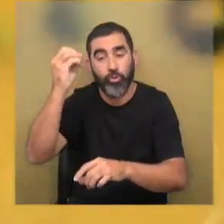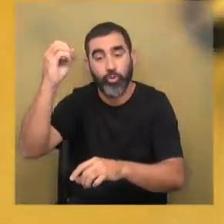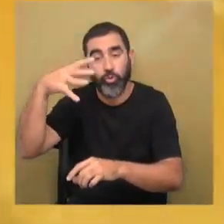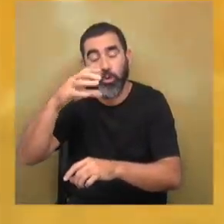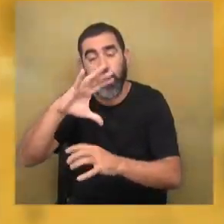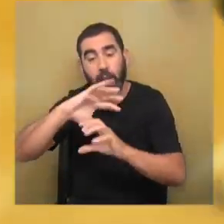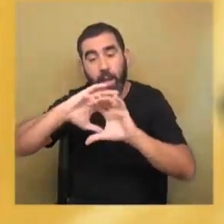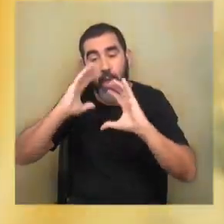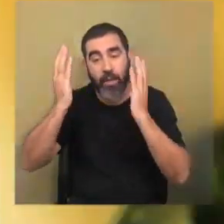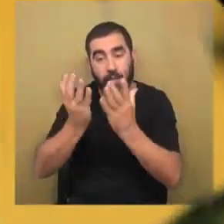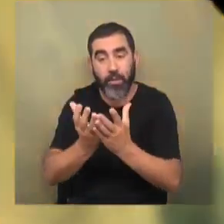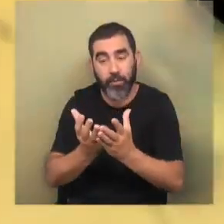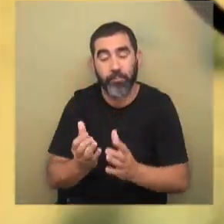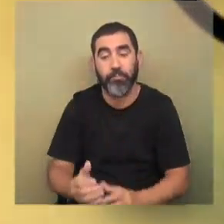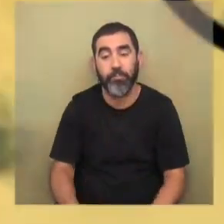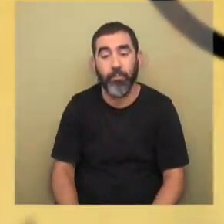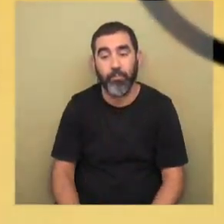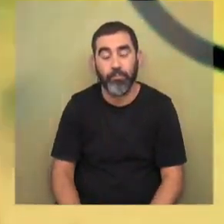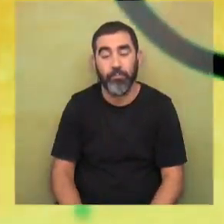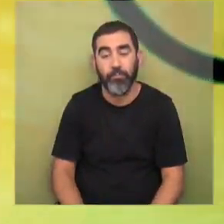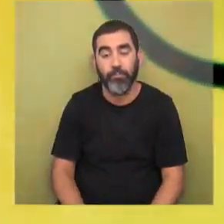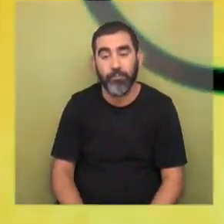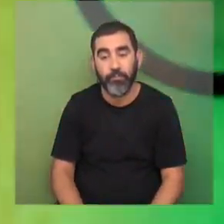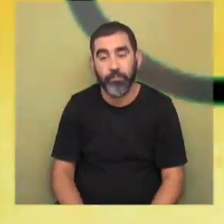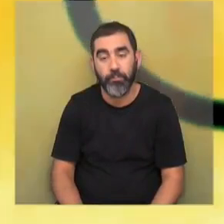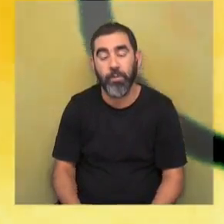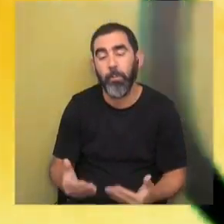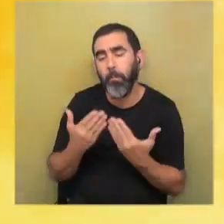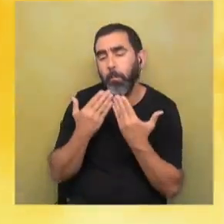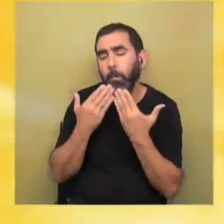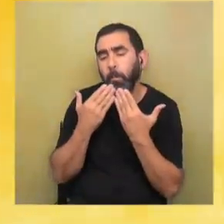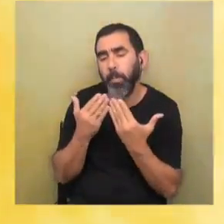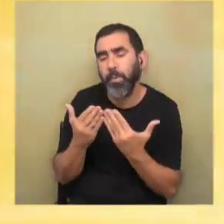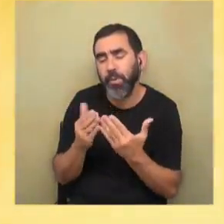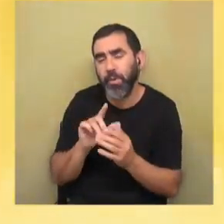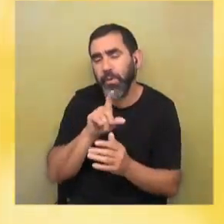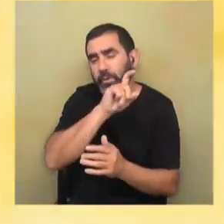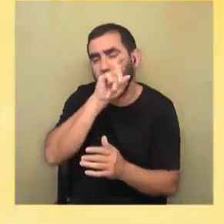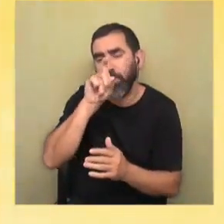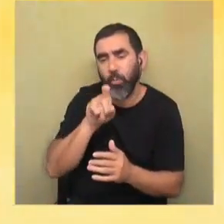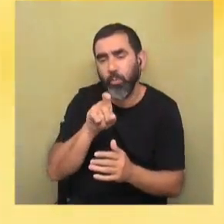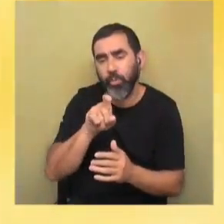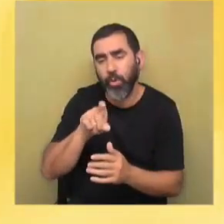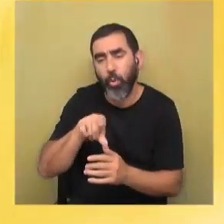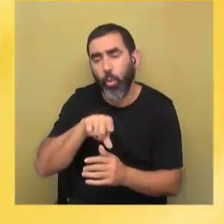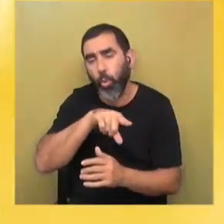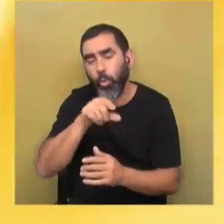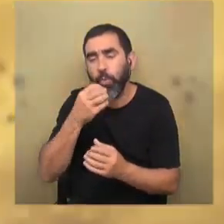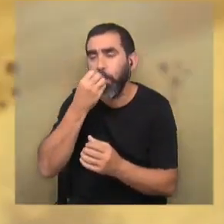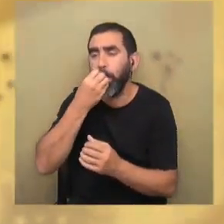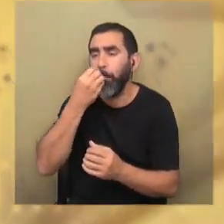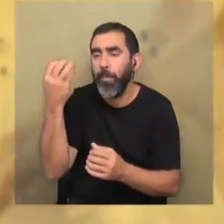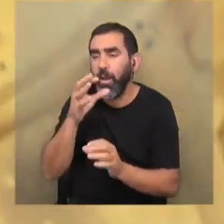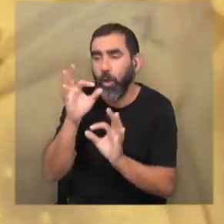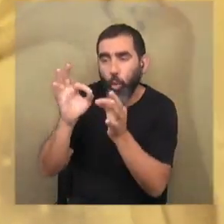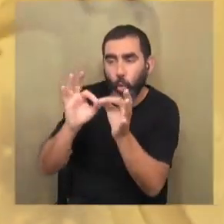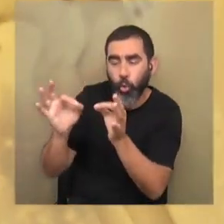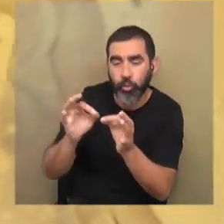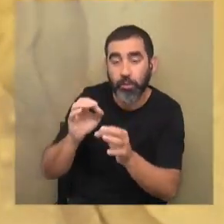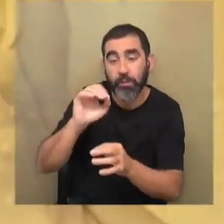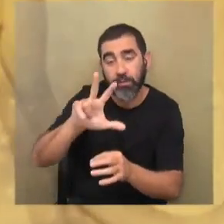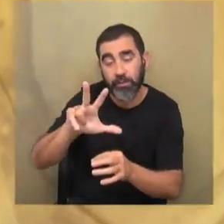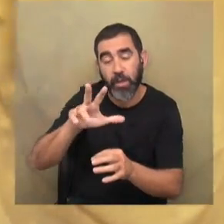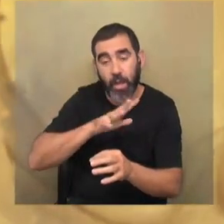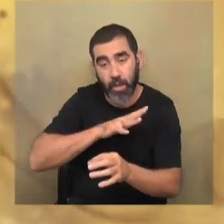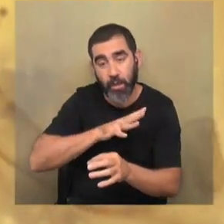se ve atraído por ambos. Y la pregunta es, en un referencial móvil que gira, digamos, ¿dónde convendría ponerlo? Entonces hay 3 posiciones que están